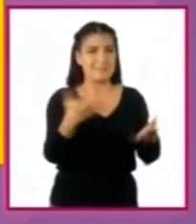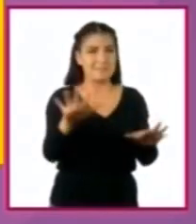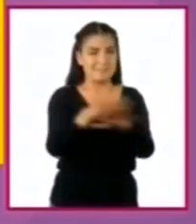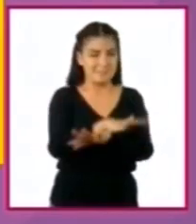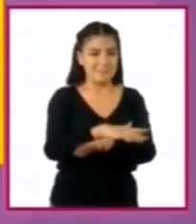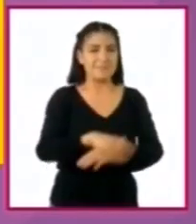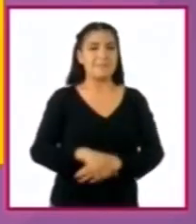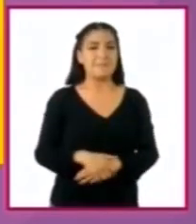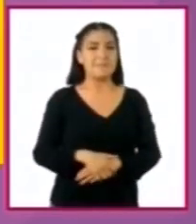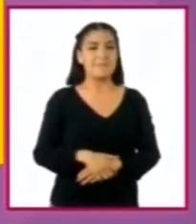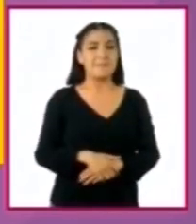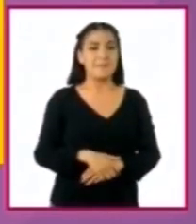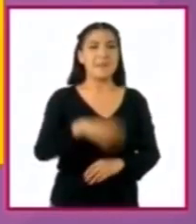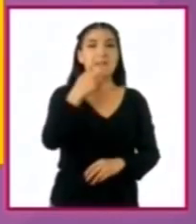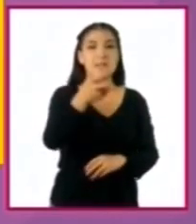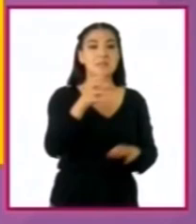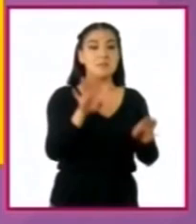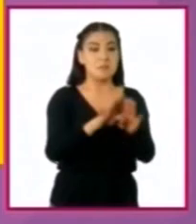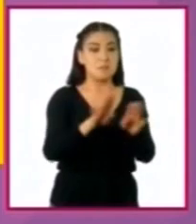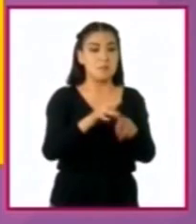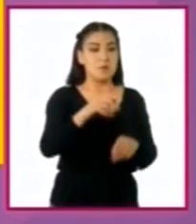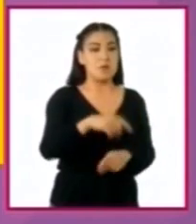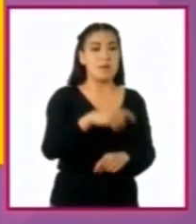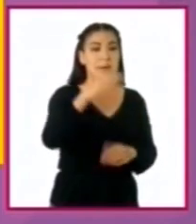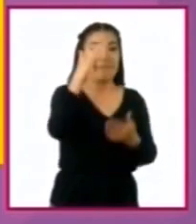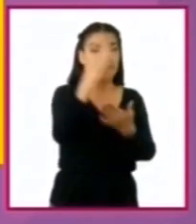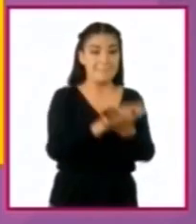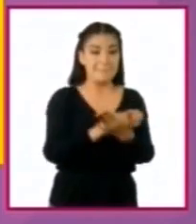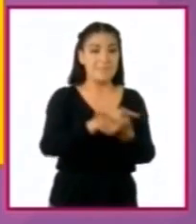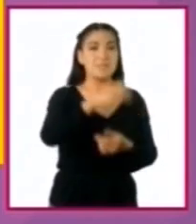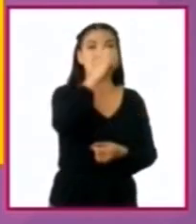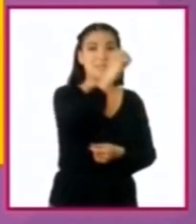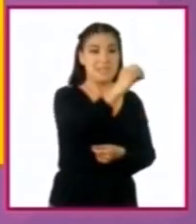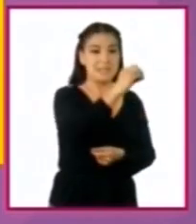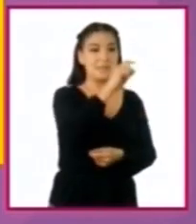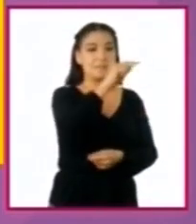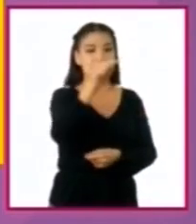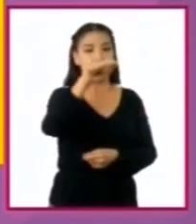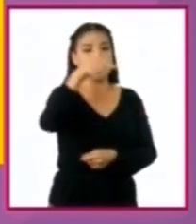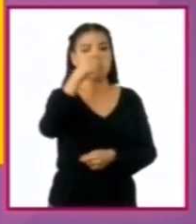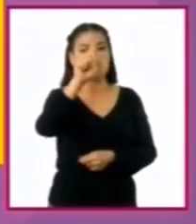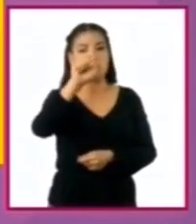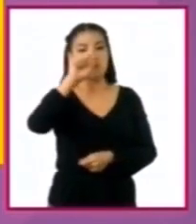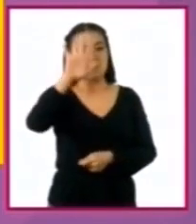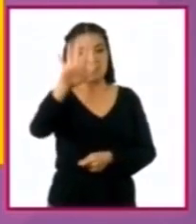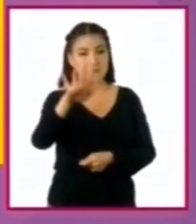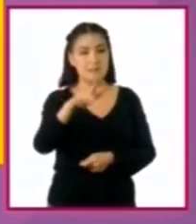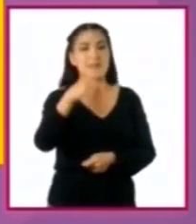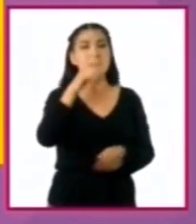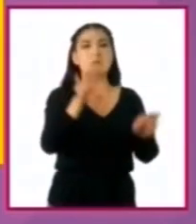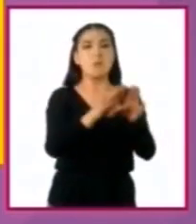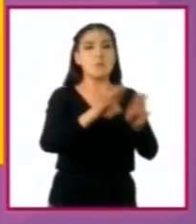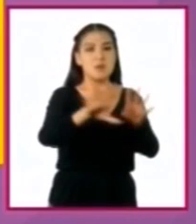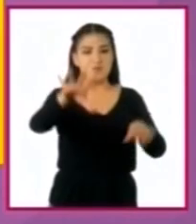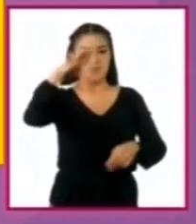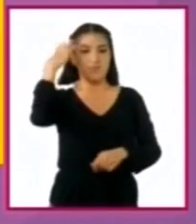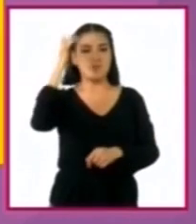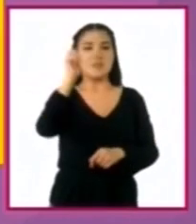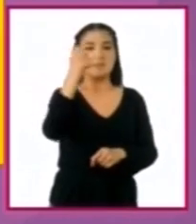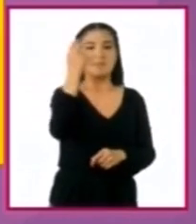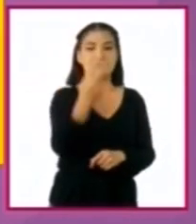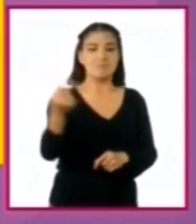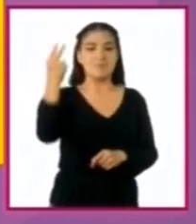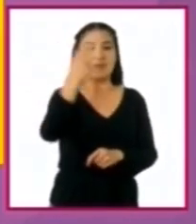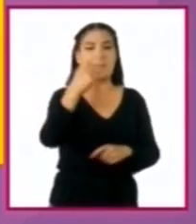menos 1.54 metros sobre segundo al cuadrado. La aceleración se mide en metros sobre segundo al cuadrado,